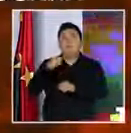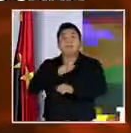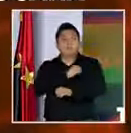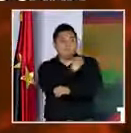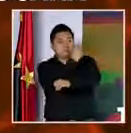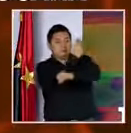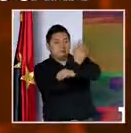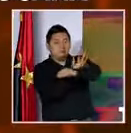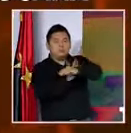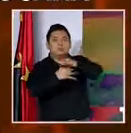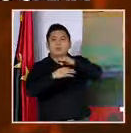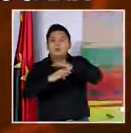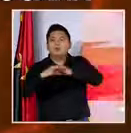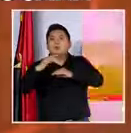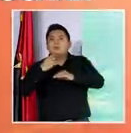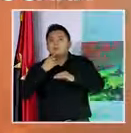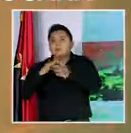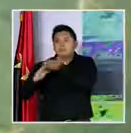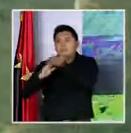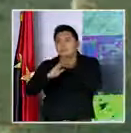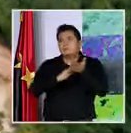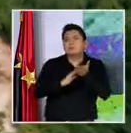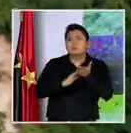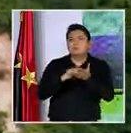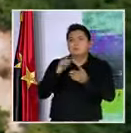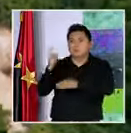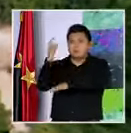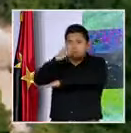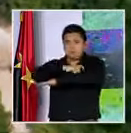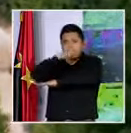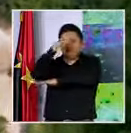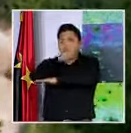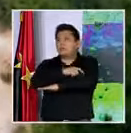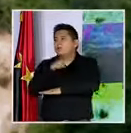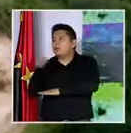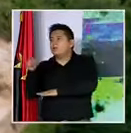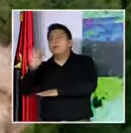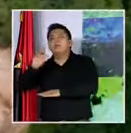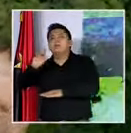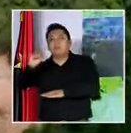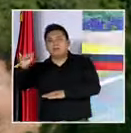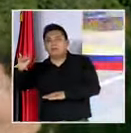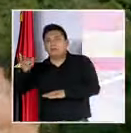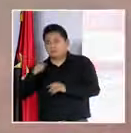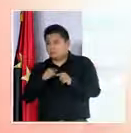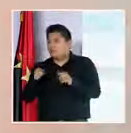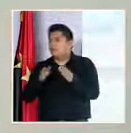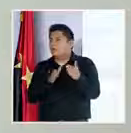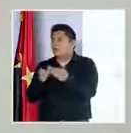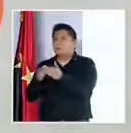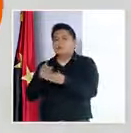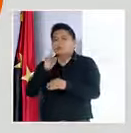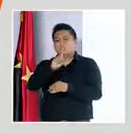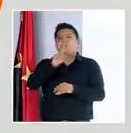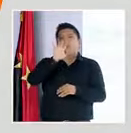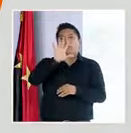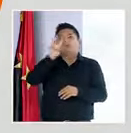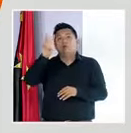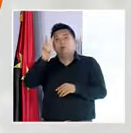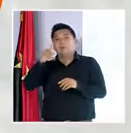del Catatumbo atenderemos el mejoramiento vial del corredor Tibú-El Tarra Convención, vía cuya longitud es de